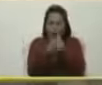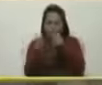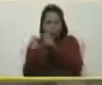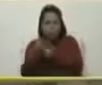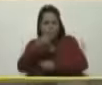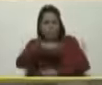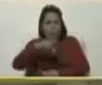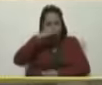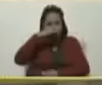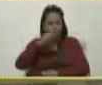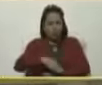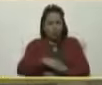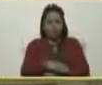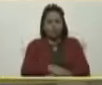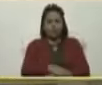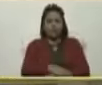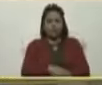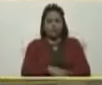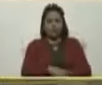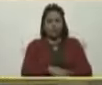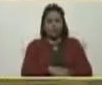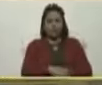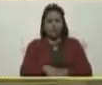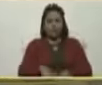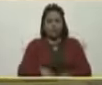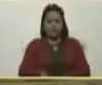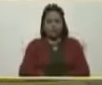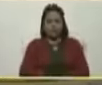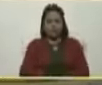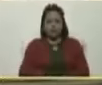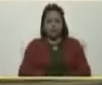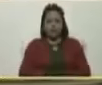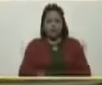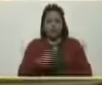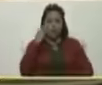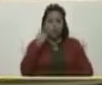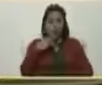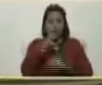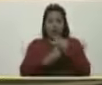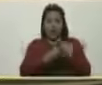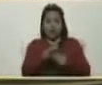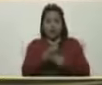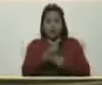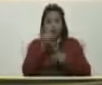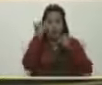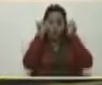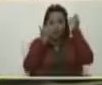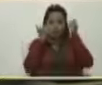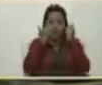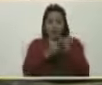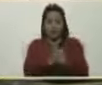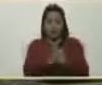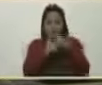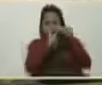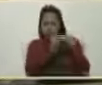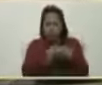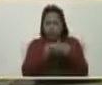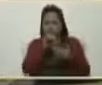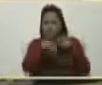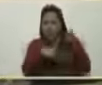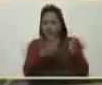Lo puso a hacerle bocetos. Luego él se consagró como un gran pintor. Bolívar se